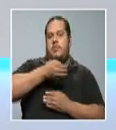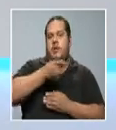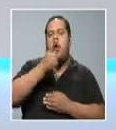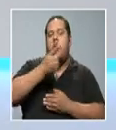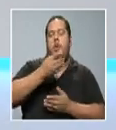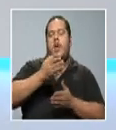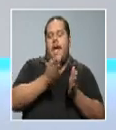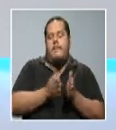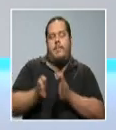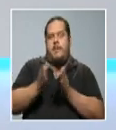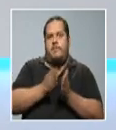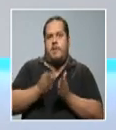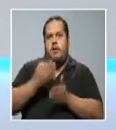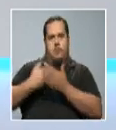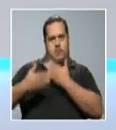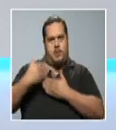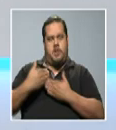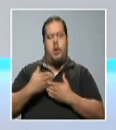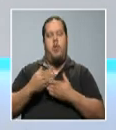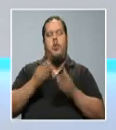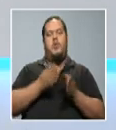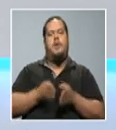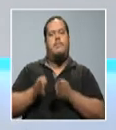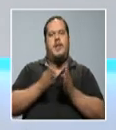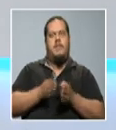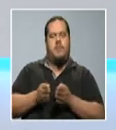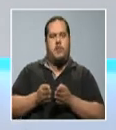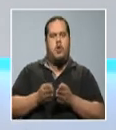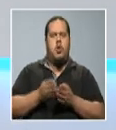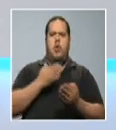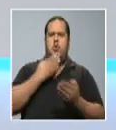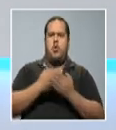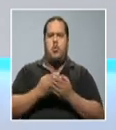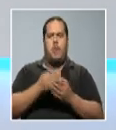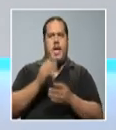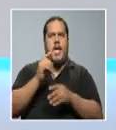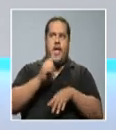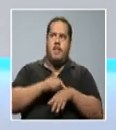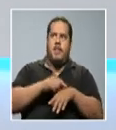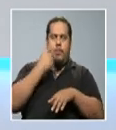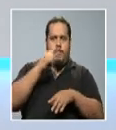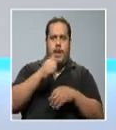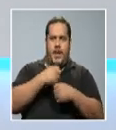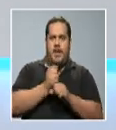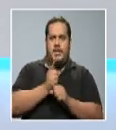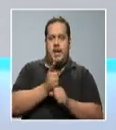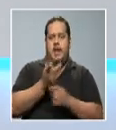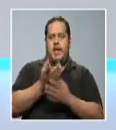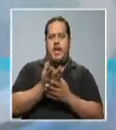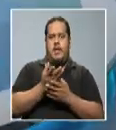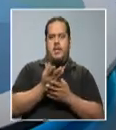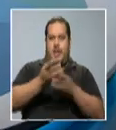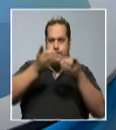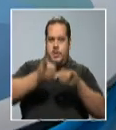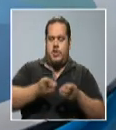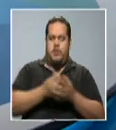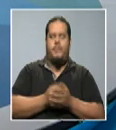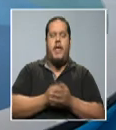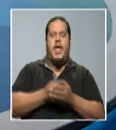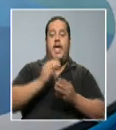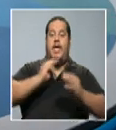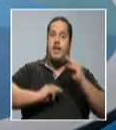con anticipación, una planificación con un buen tiempo para tomar esa decisión. Efectivamente, en el mercado financiero hay